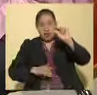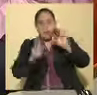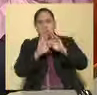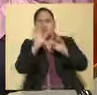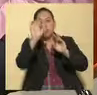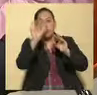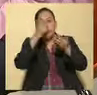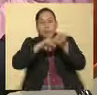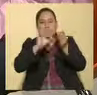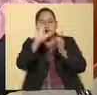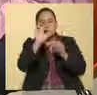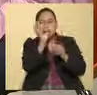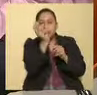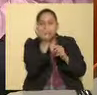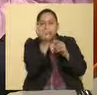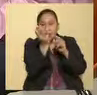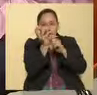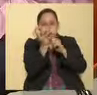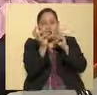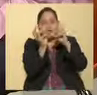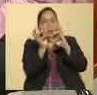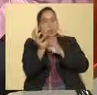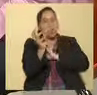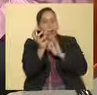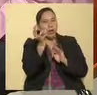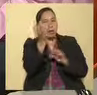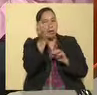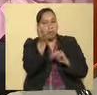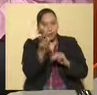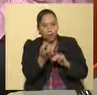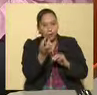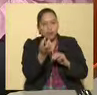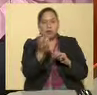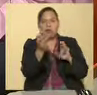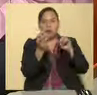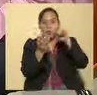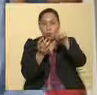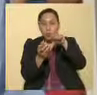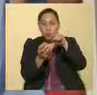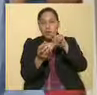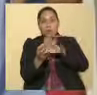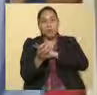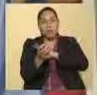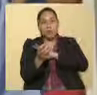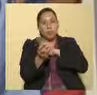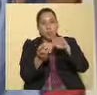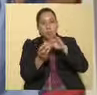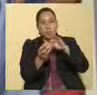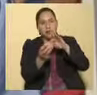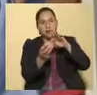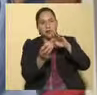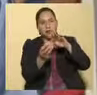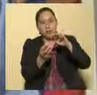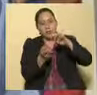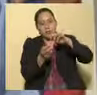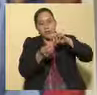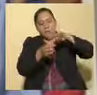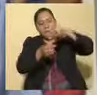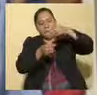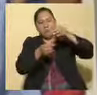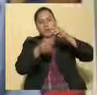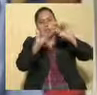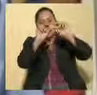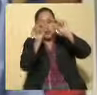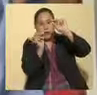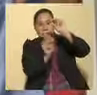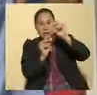pelotita, que puede ser reductible. Tú despacito puedes ir metiendo el contenido